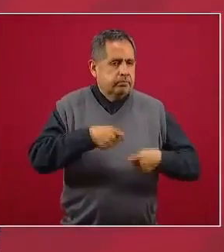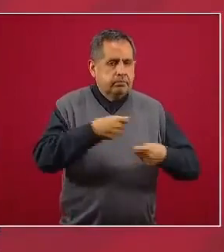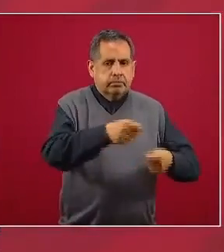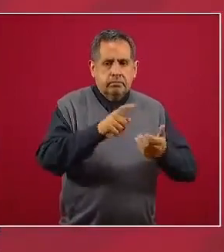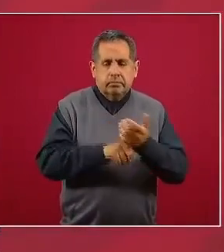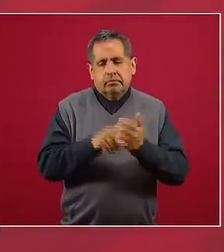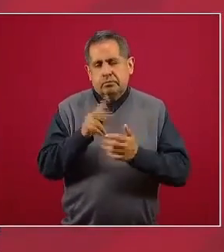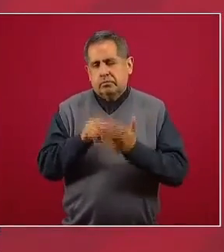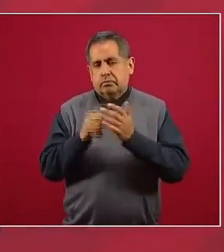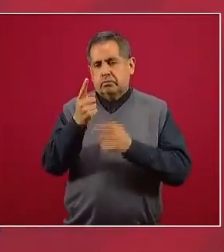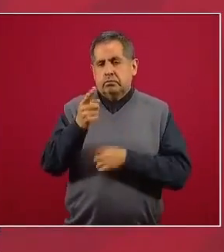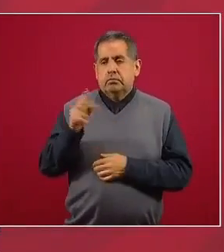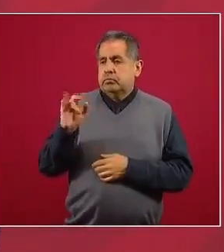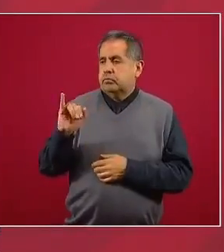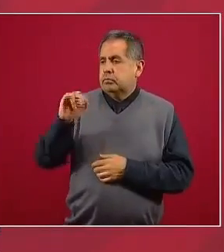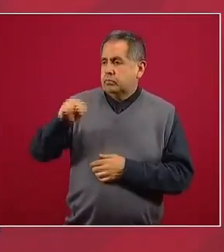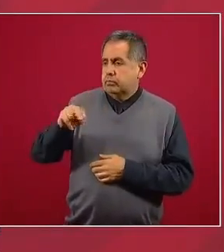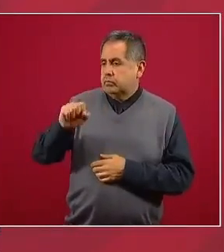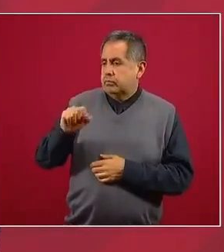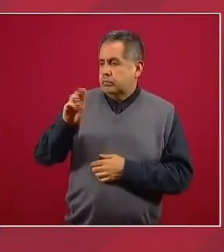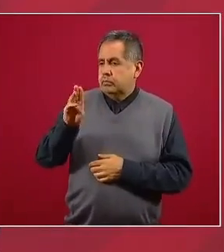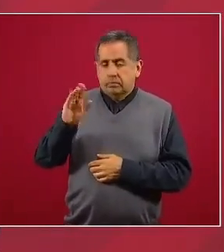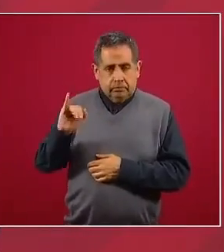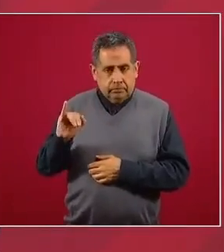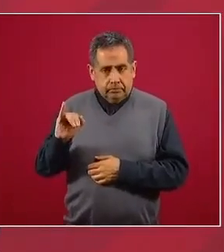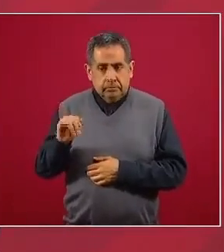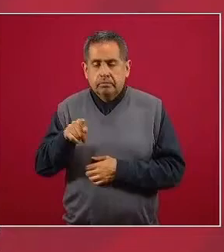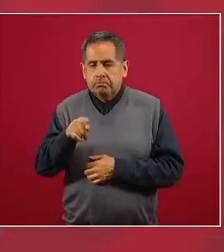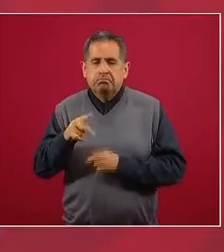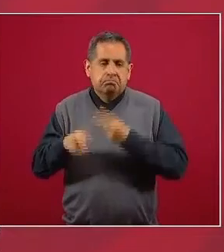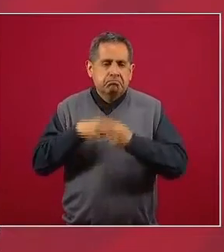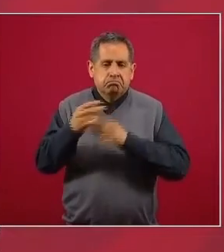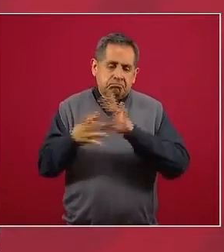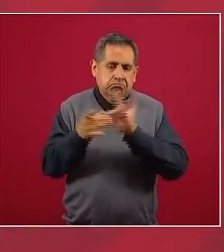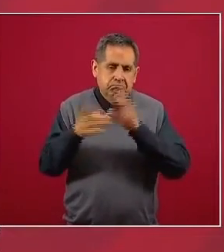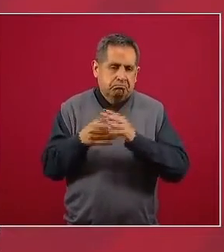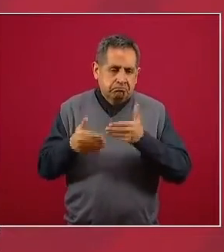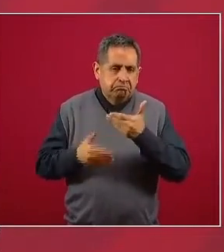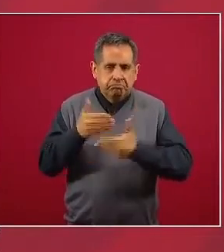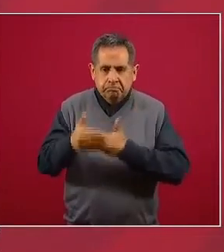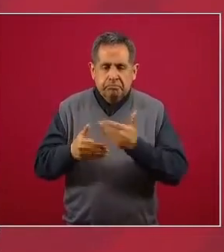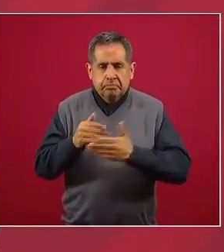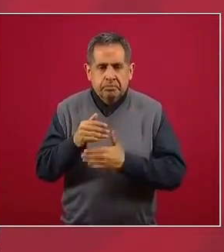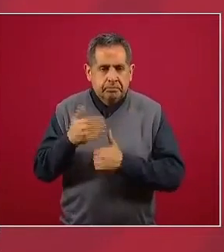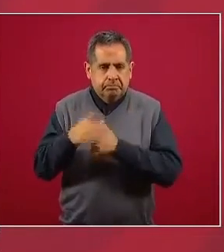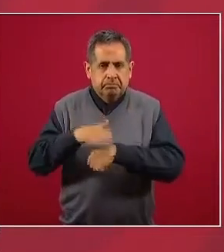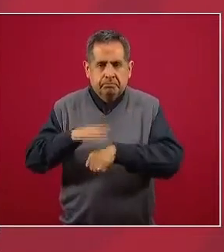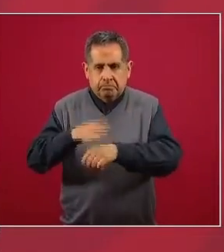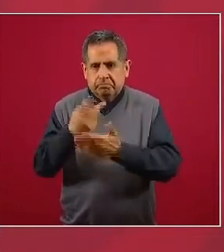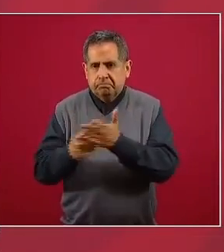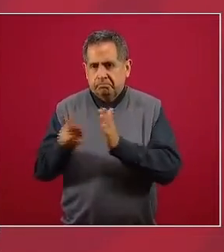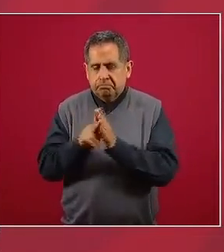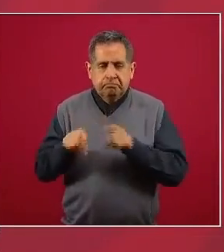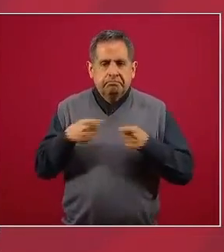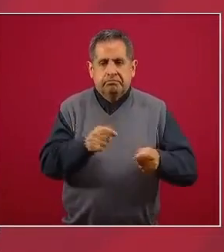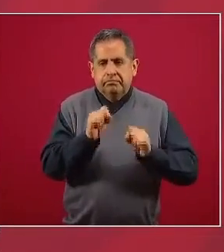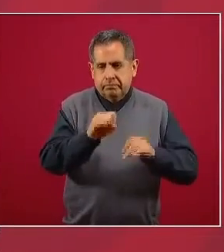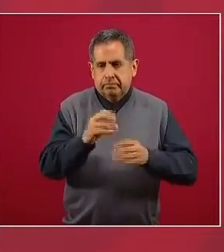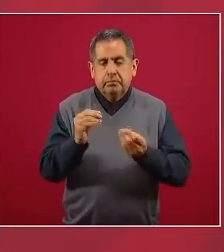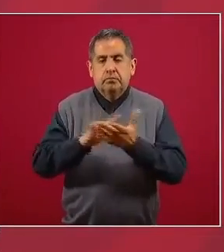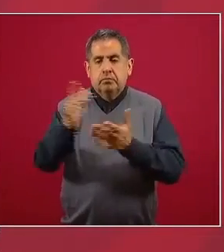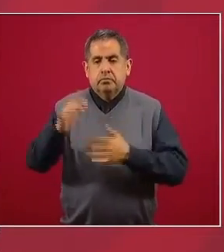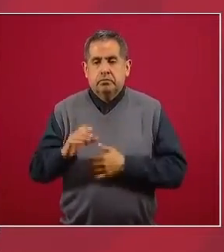2021, y el INSABI, Instituto de Salud para el Bienestar, estará avanzando en el plan de basificación. Muchas